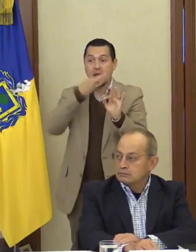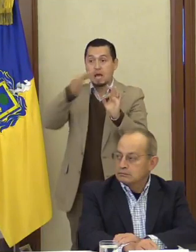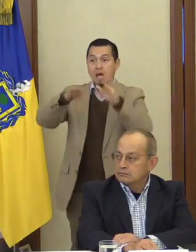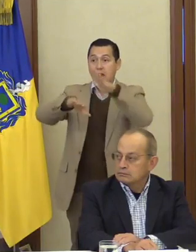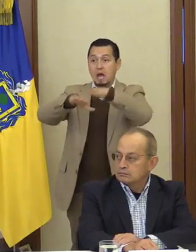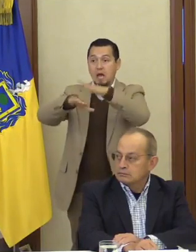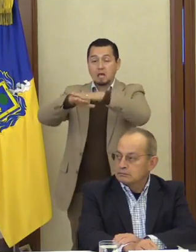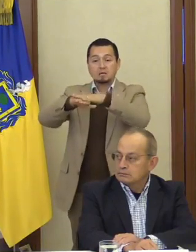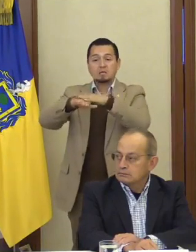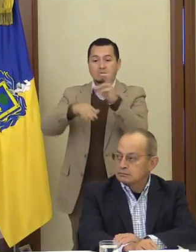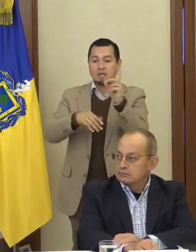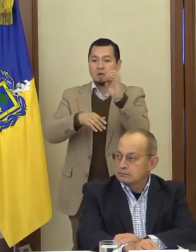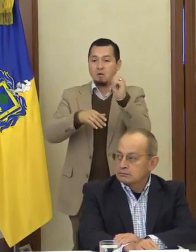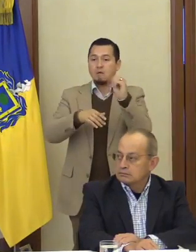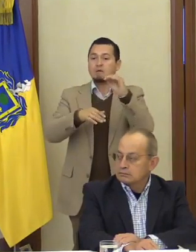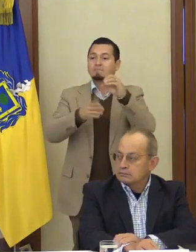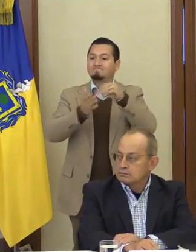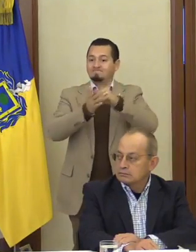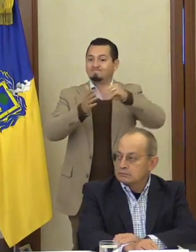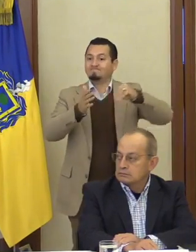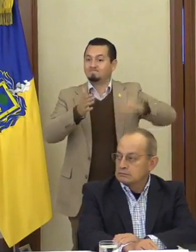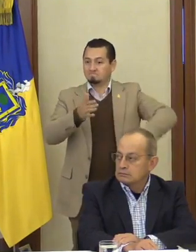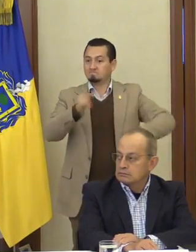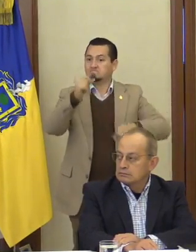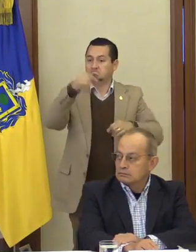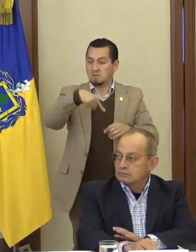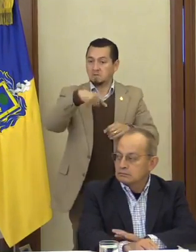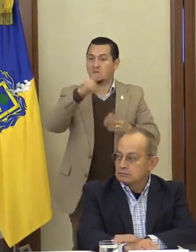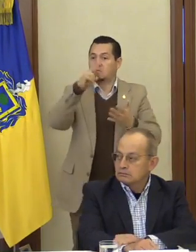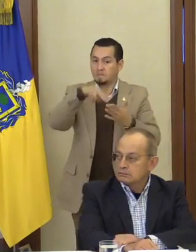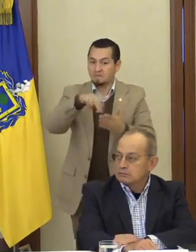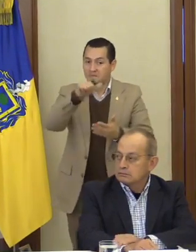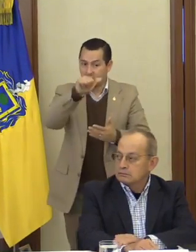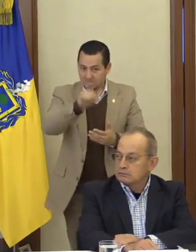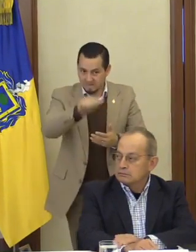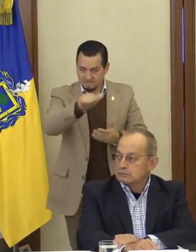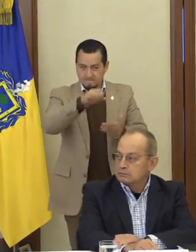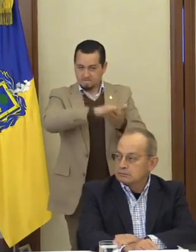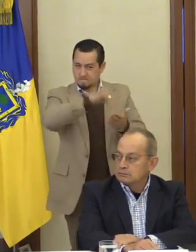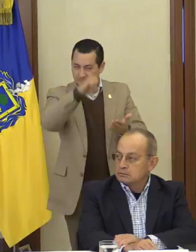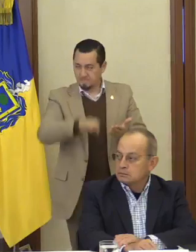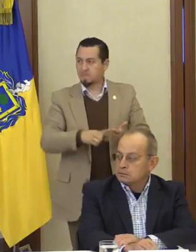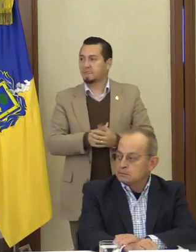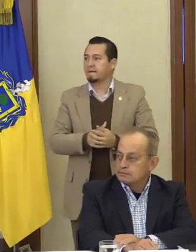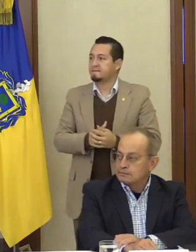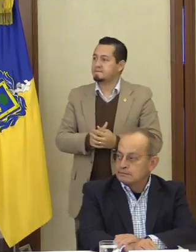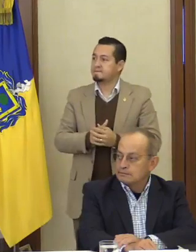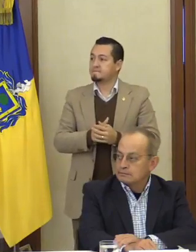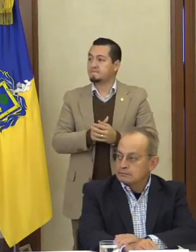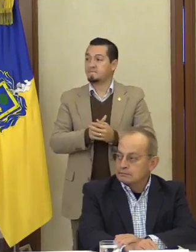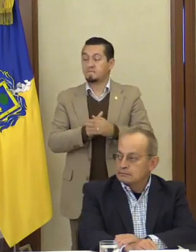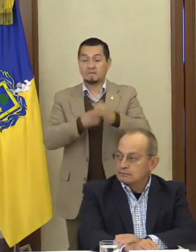39% en el periodo de junio a diciembre del año 2016, por ejemplo. En